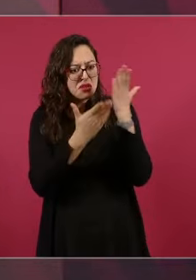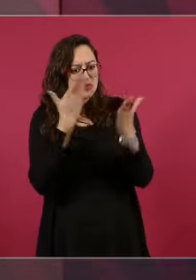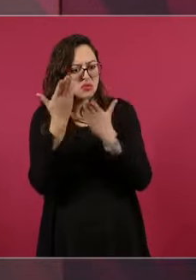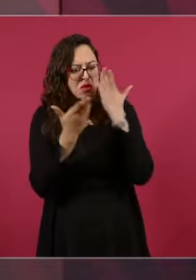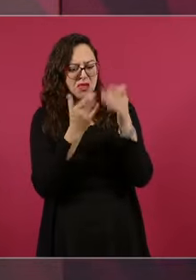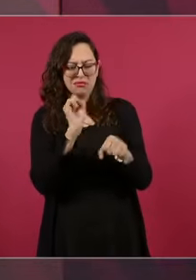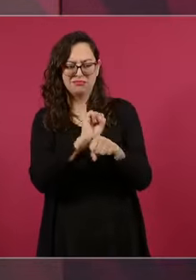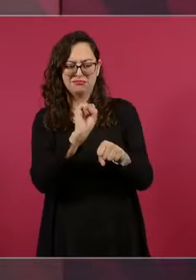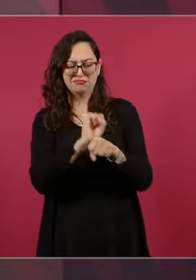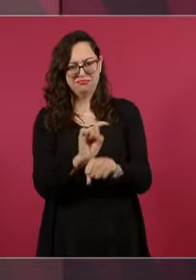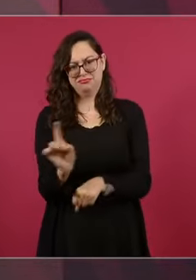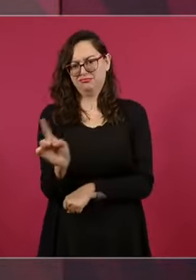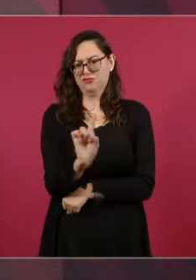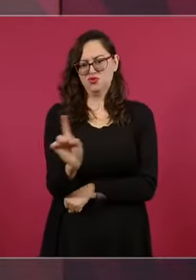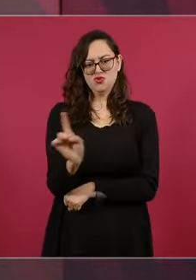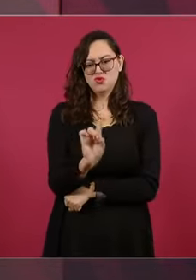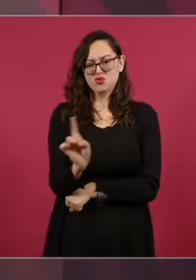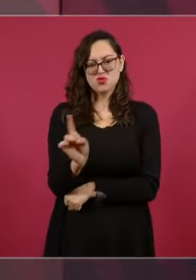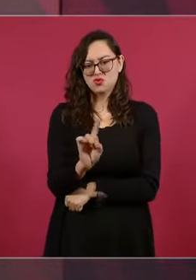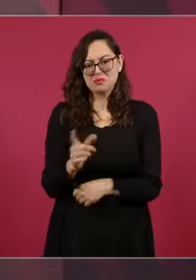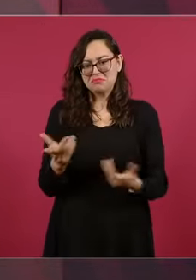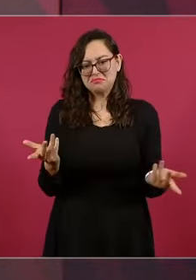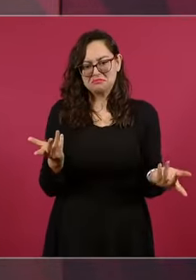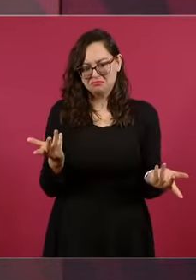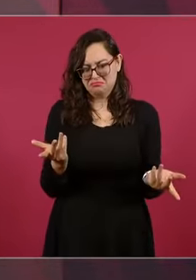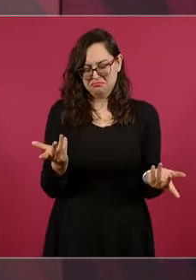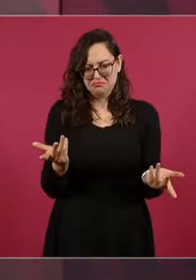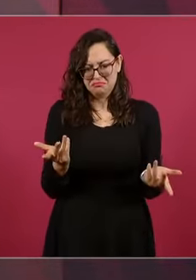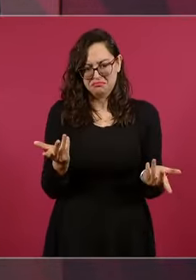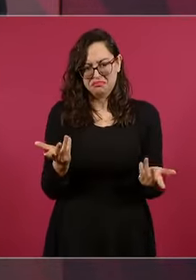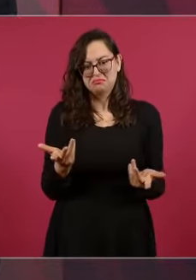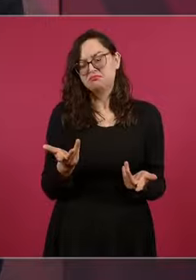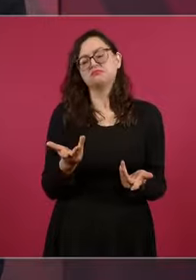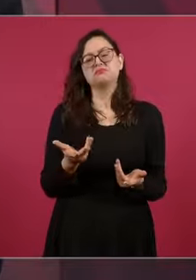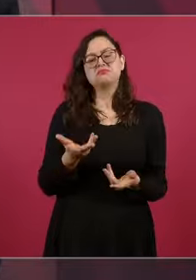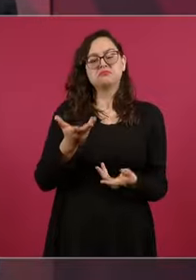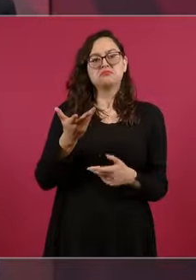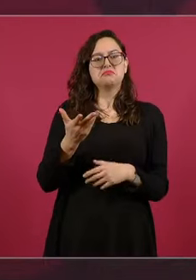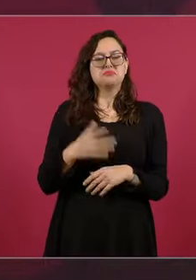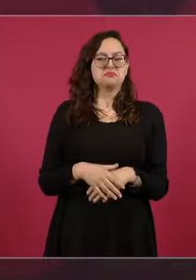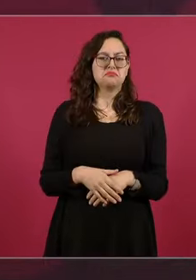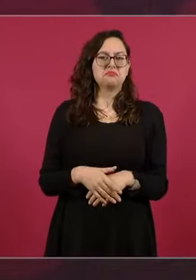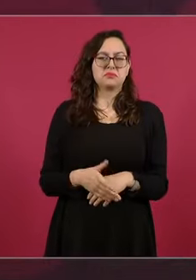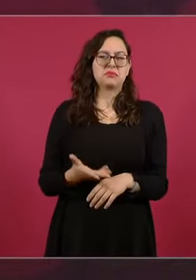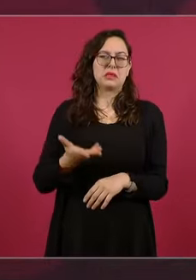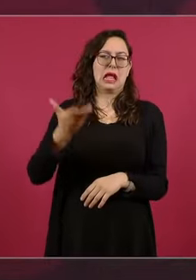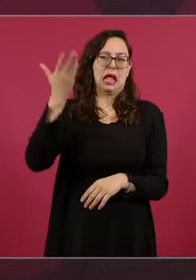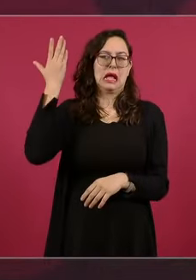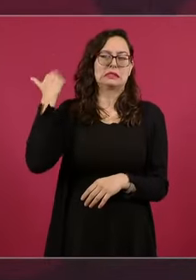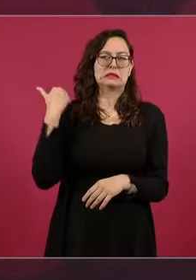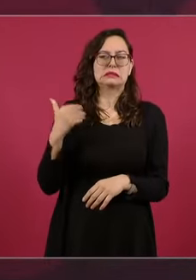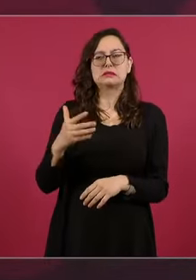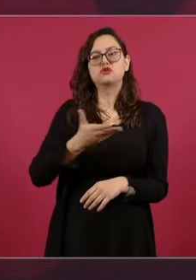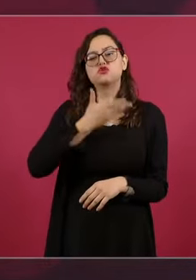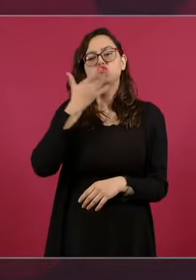Querían, como era antes, y sigue siendo ahora, pero más antes,